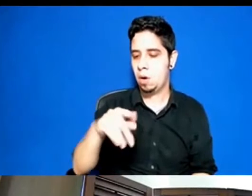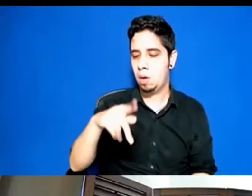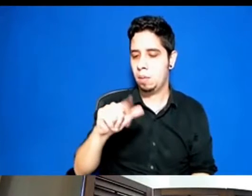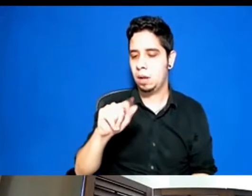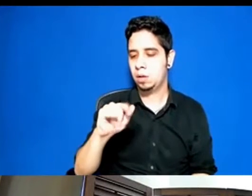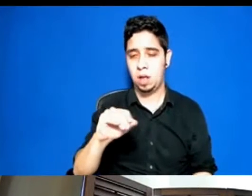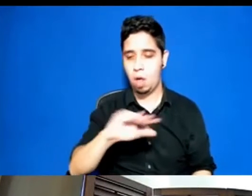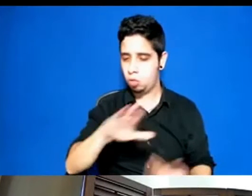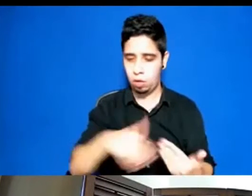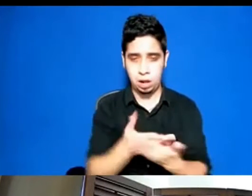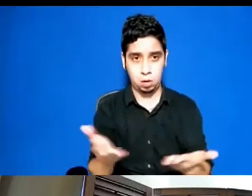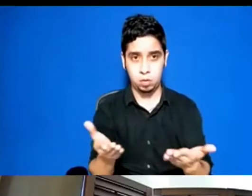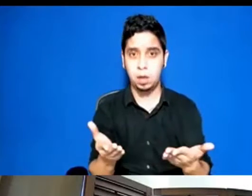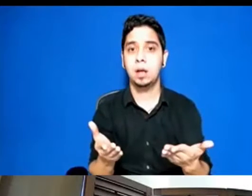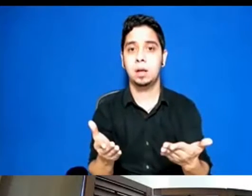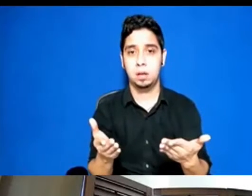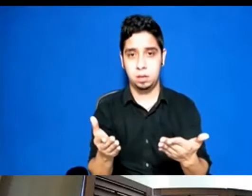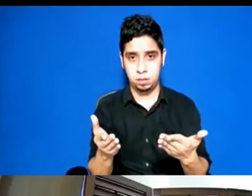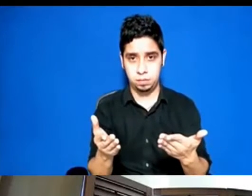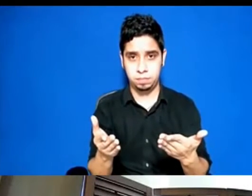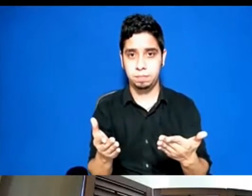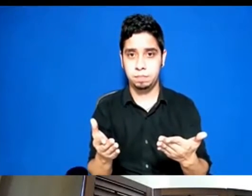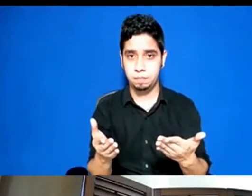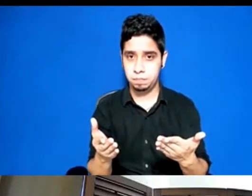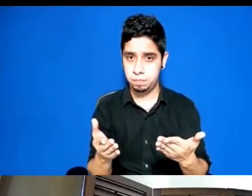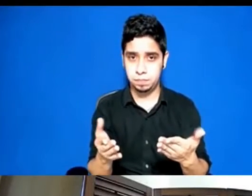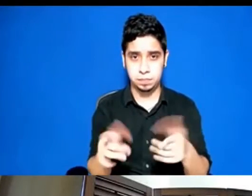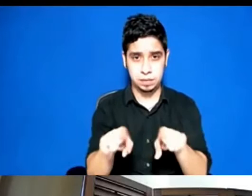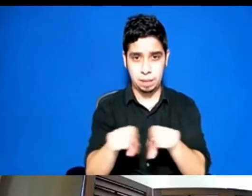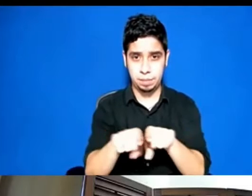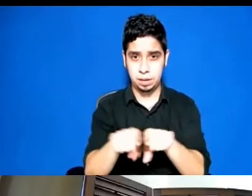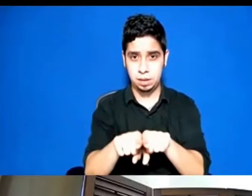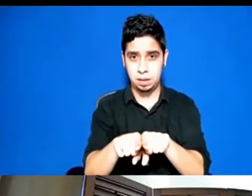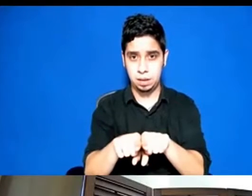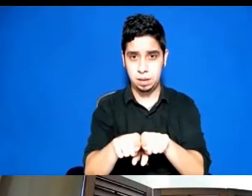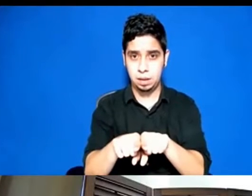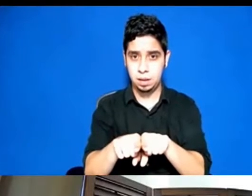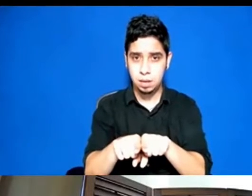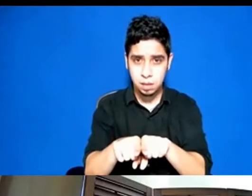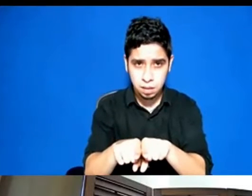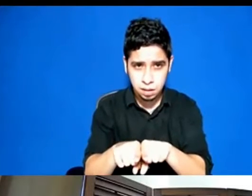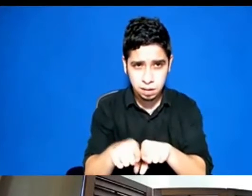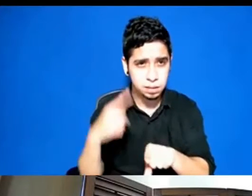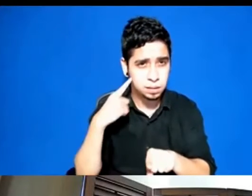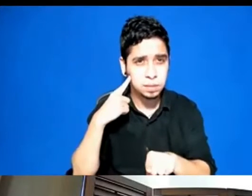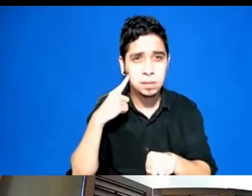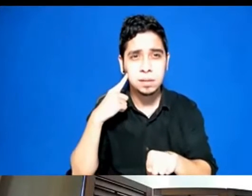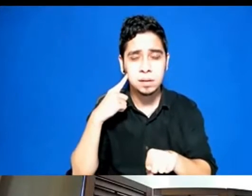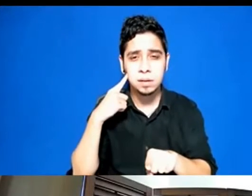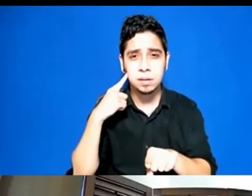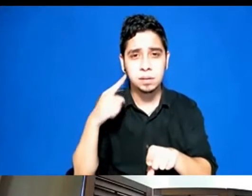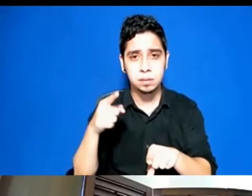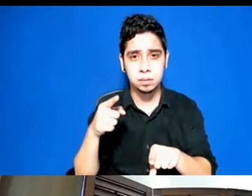la profundidad del canal de la Mona, se encuentran arriba en Mount Everest. Nosotros